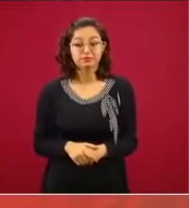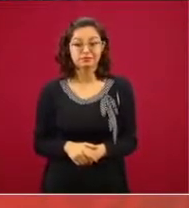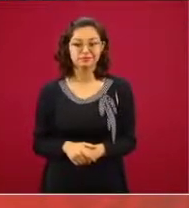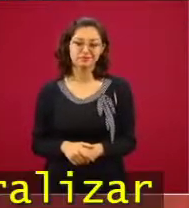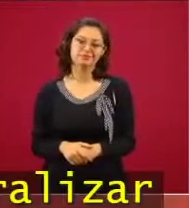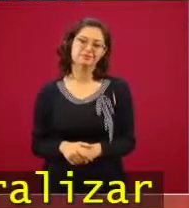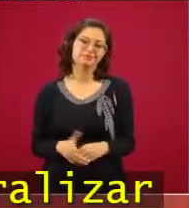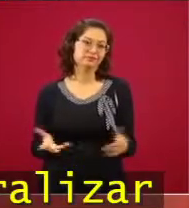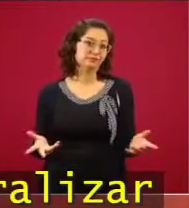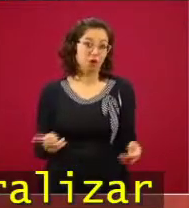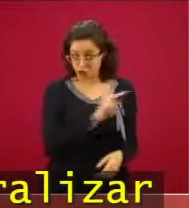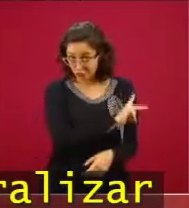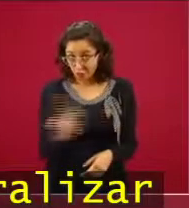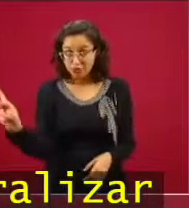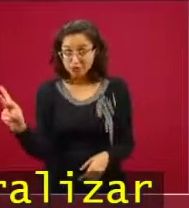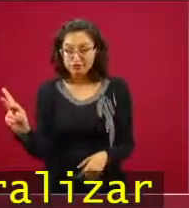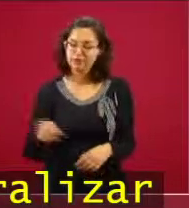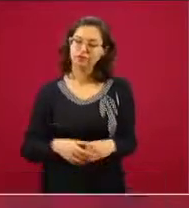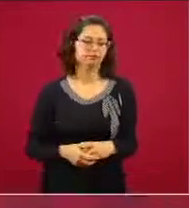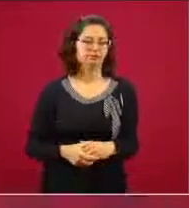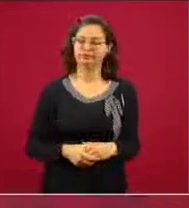Desde luego no podemos generalizar.